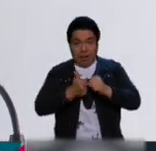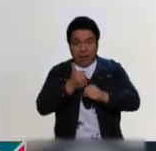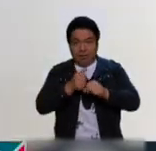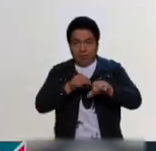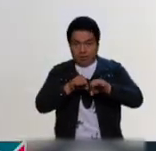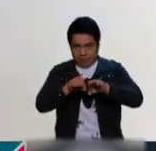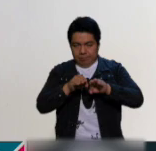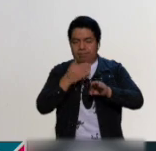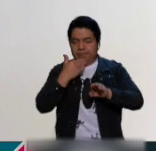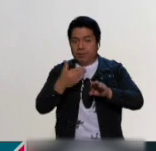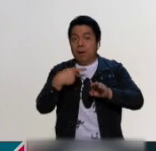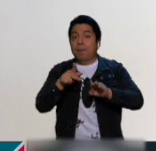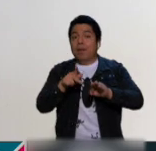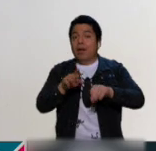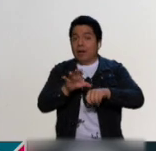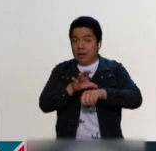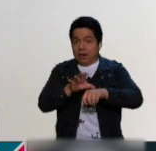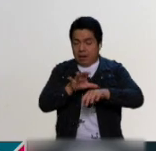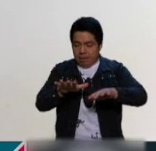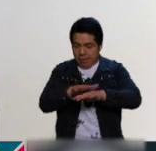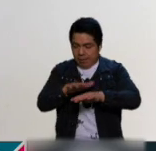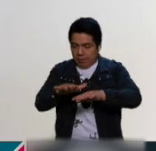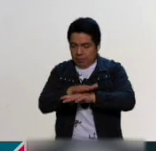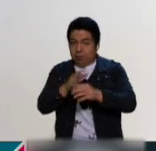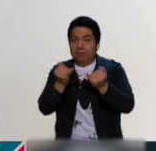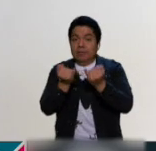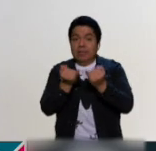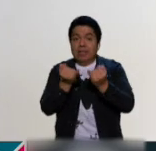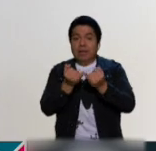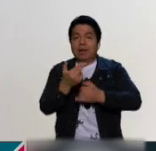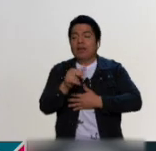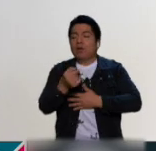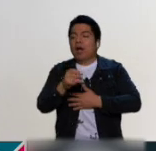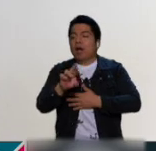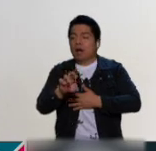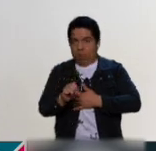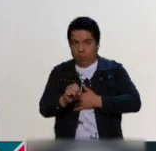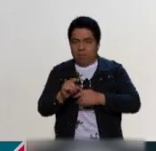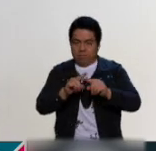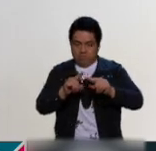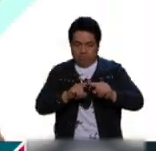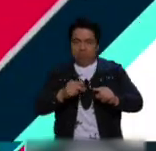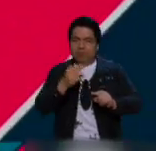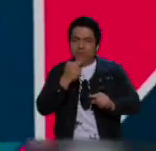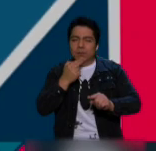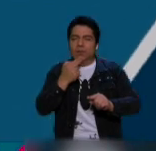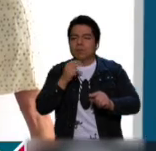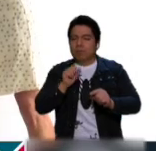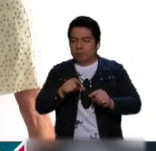que contempla la transición energética y también el uso de hidrocarburos.